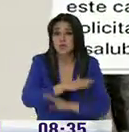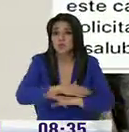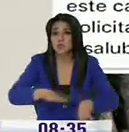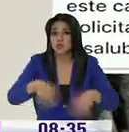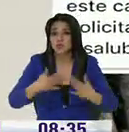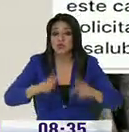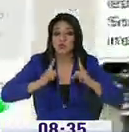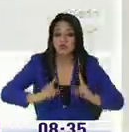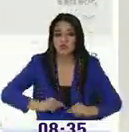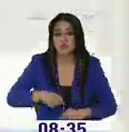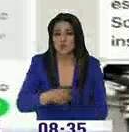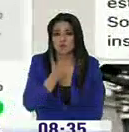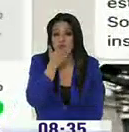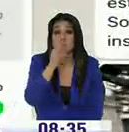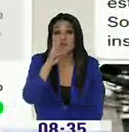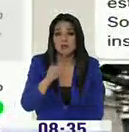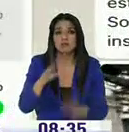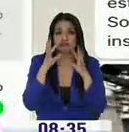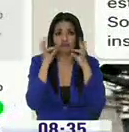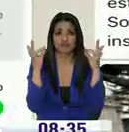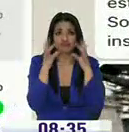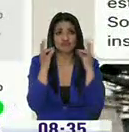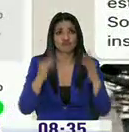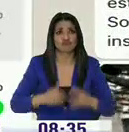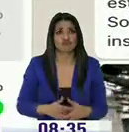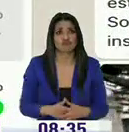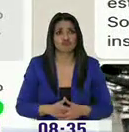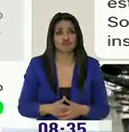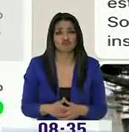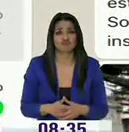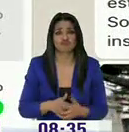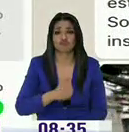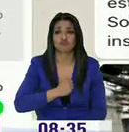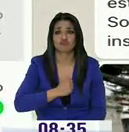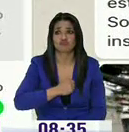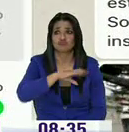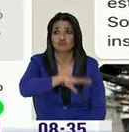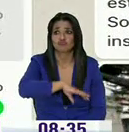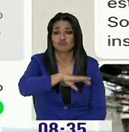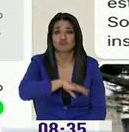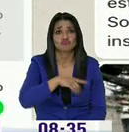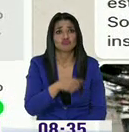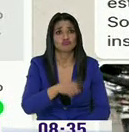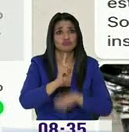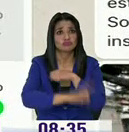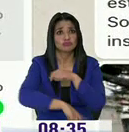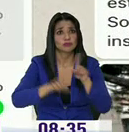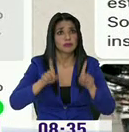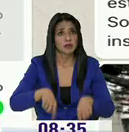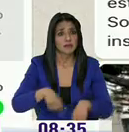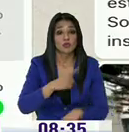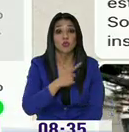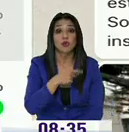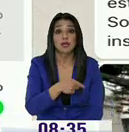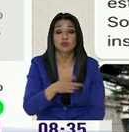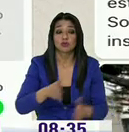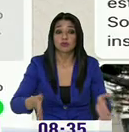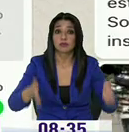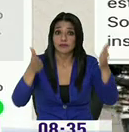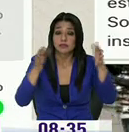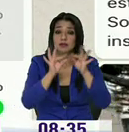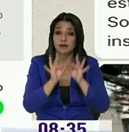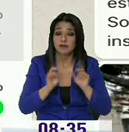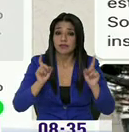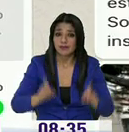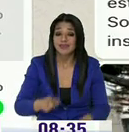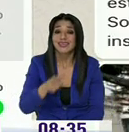foco de insalubridad. 20 gatos. Nos han dicho que es cuestión del patrimonio del municipio que este caso debe sancionar y exigir al dueño del inmueble la reparación,